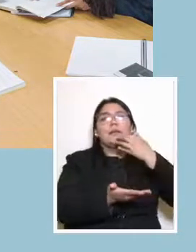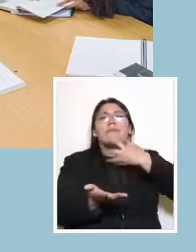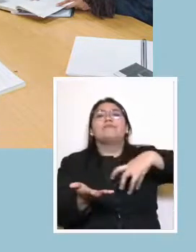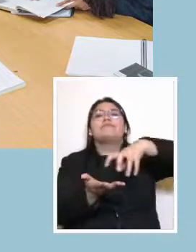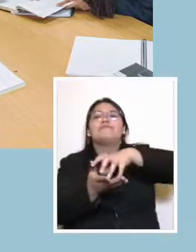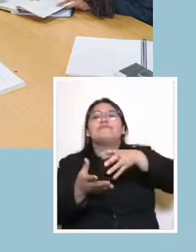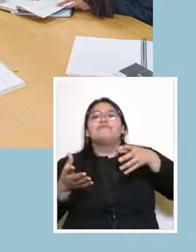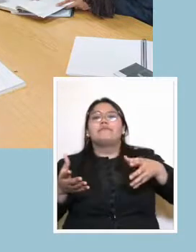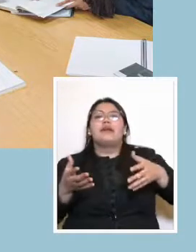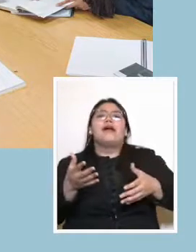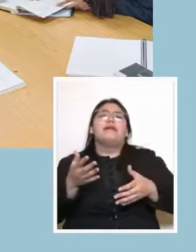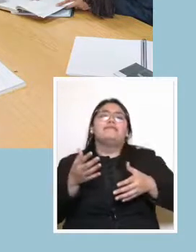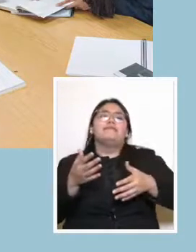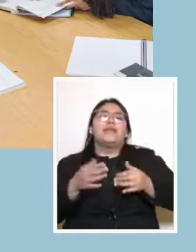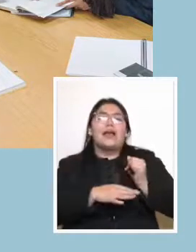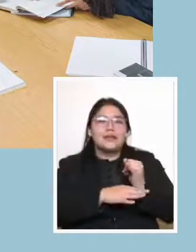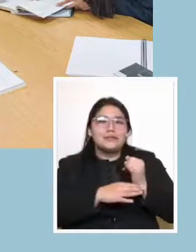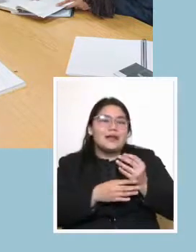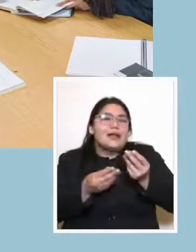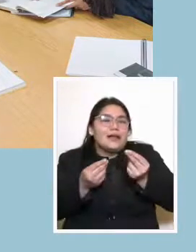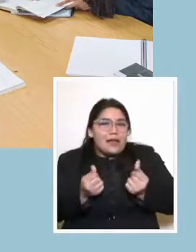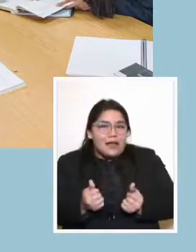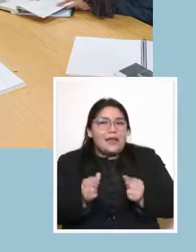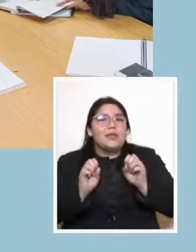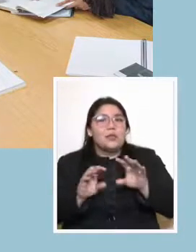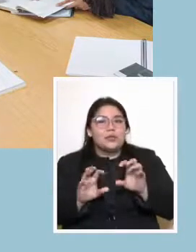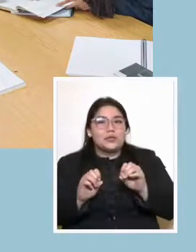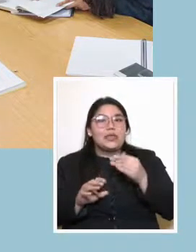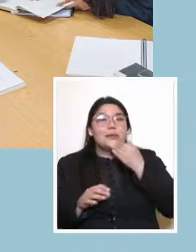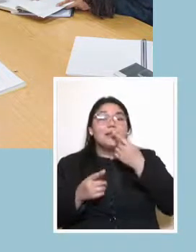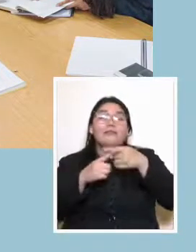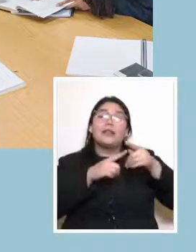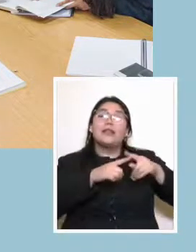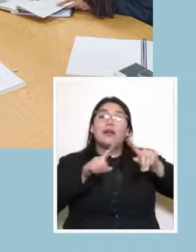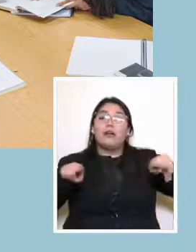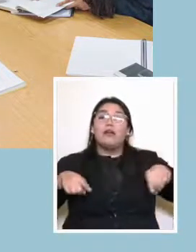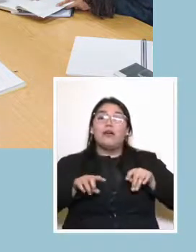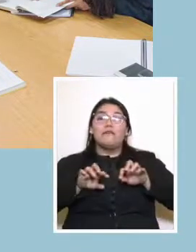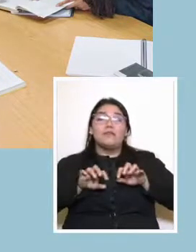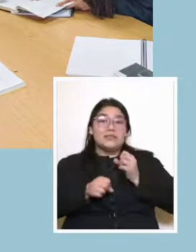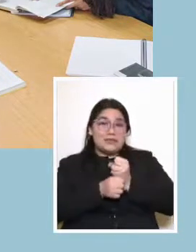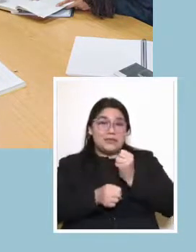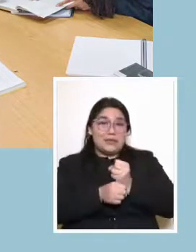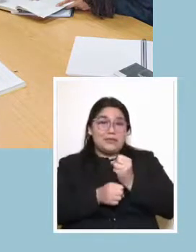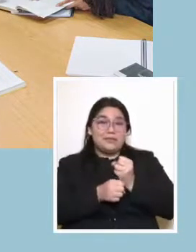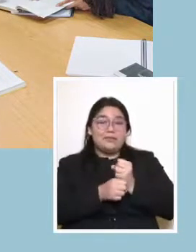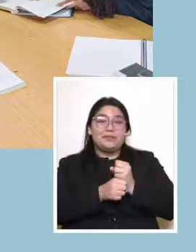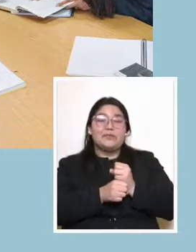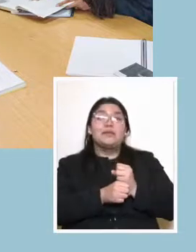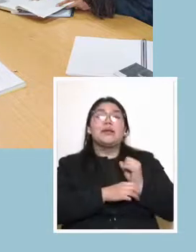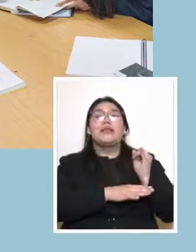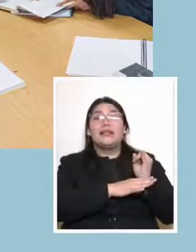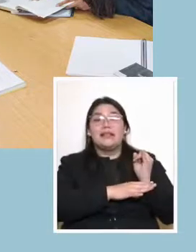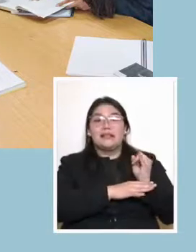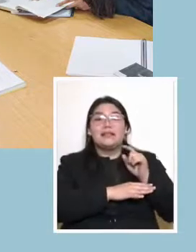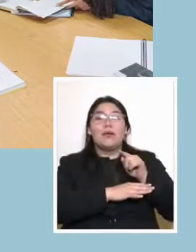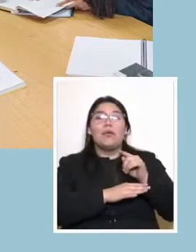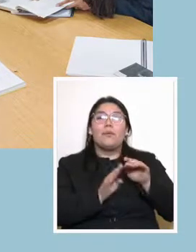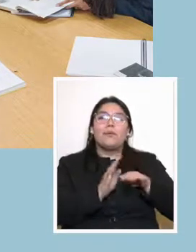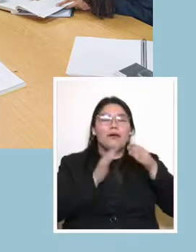de la Calidad para la Educación, las distintas oficinas de la superintendencia, con una vinculación más bien en la lógica del acompañamiento y del